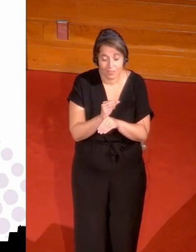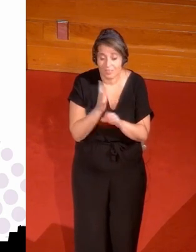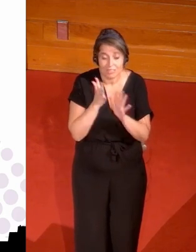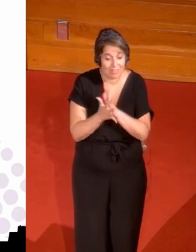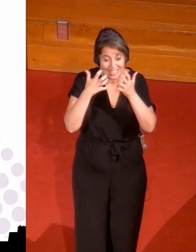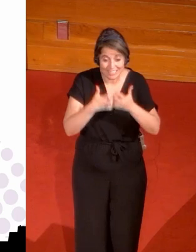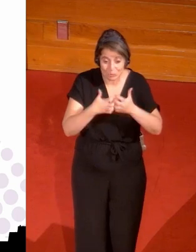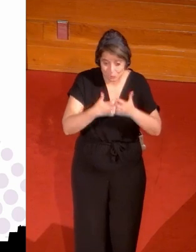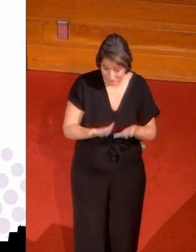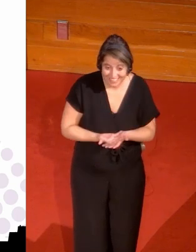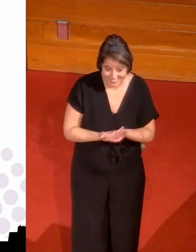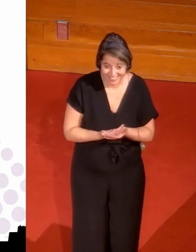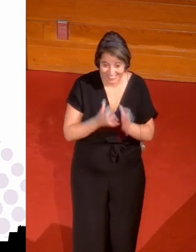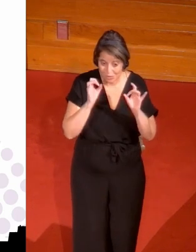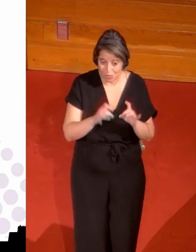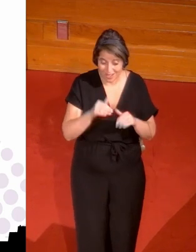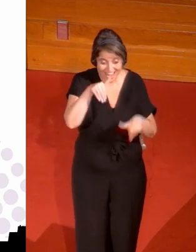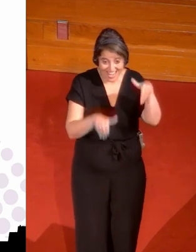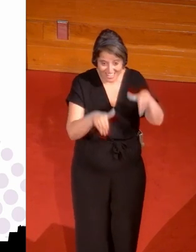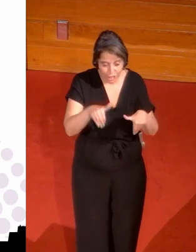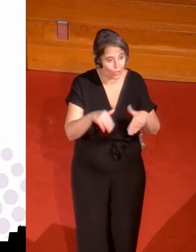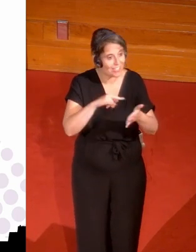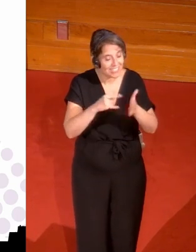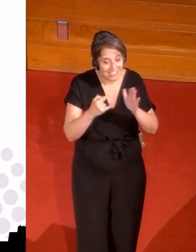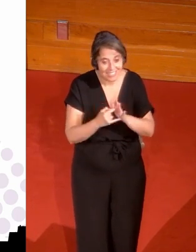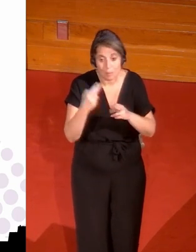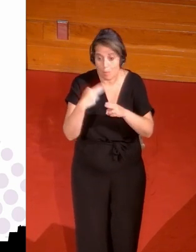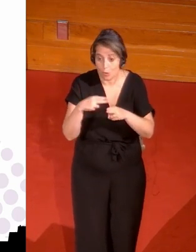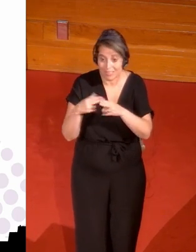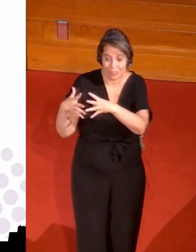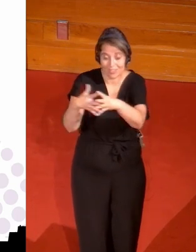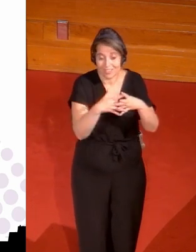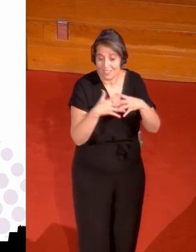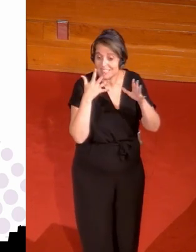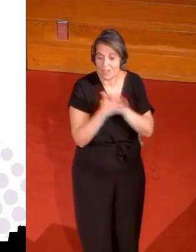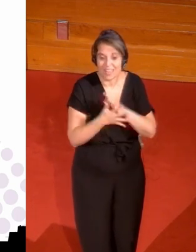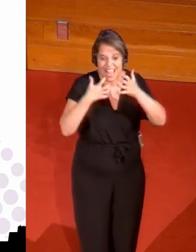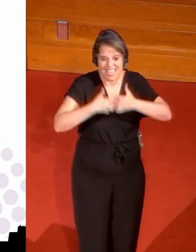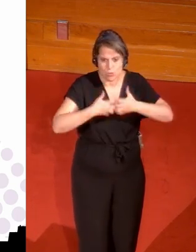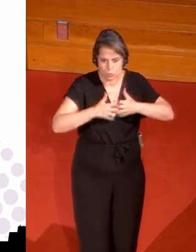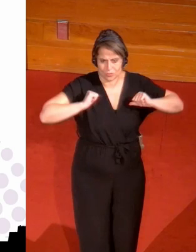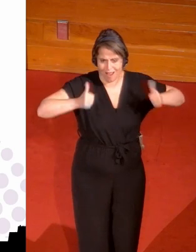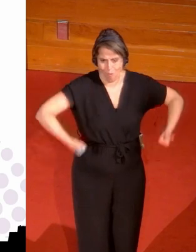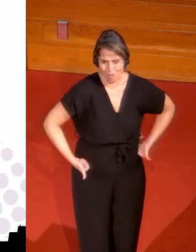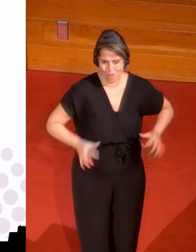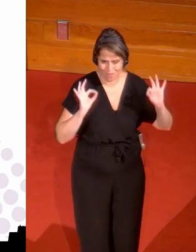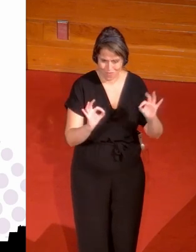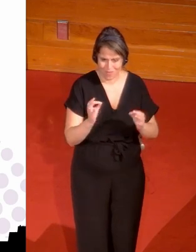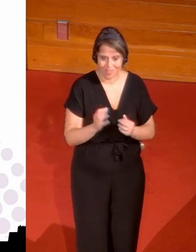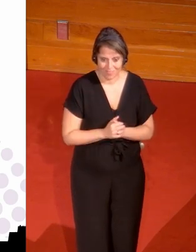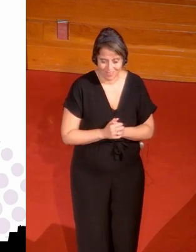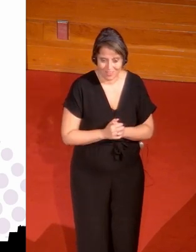industria o sea el el las elecciones y el sistema político de Estados Unidos es una gran industria y entonces no solo